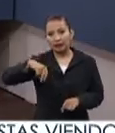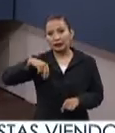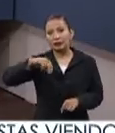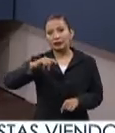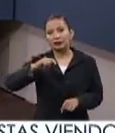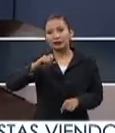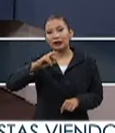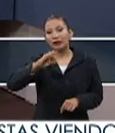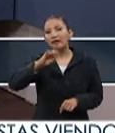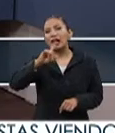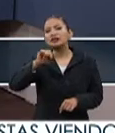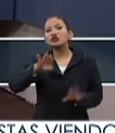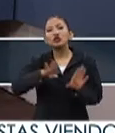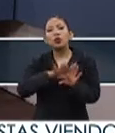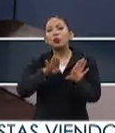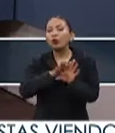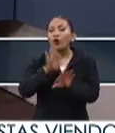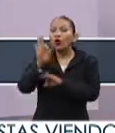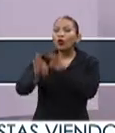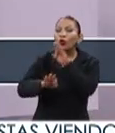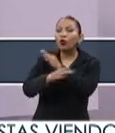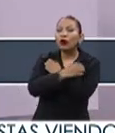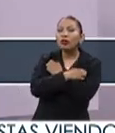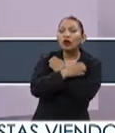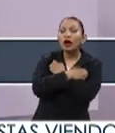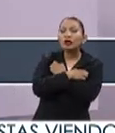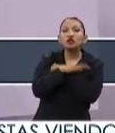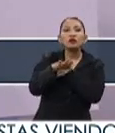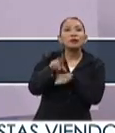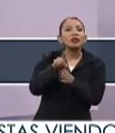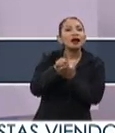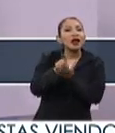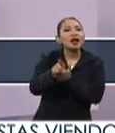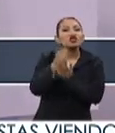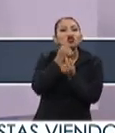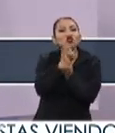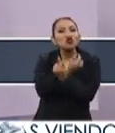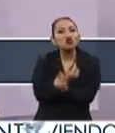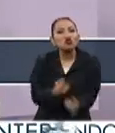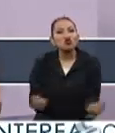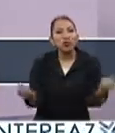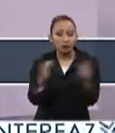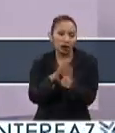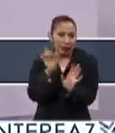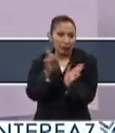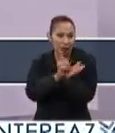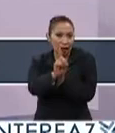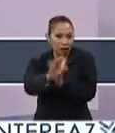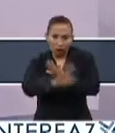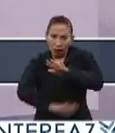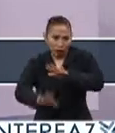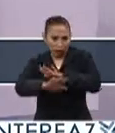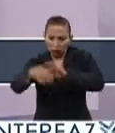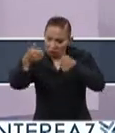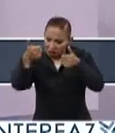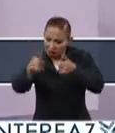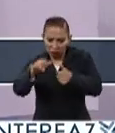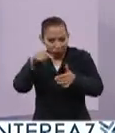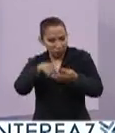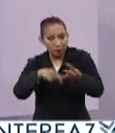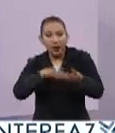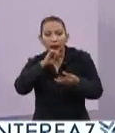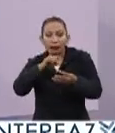es cómo se atiende a la educación sobre los derechos de la infancia, ¿no? Porque aunque son los derechos fundamentales, pues también